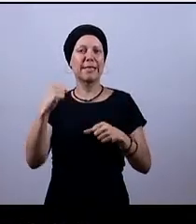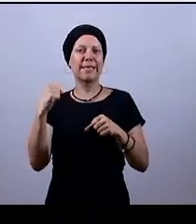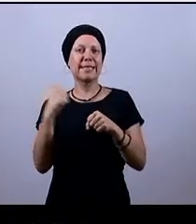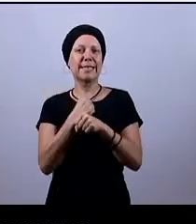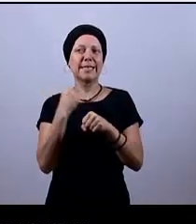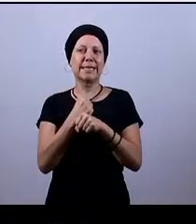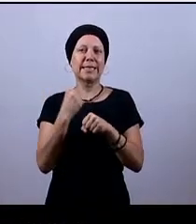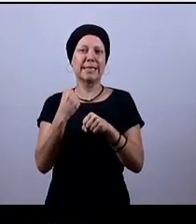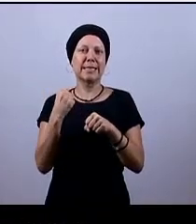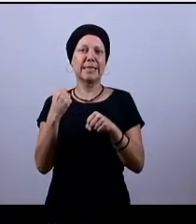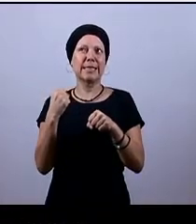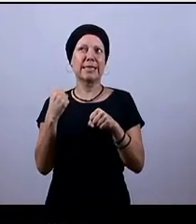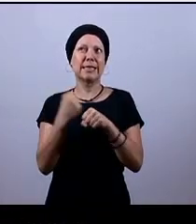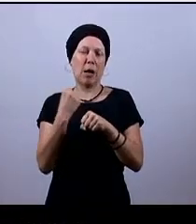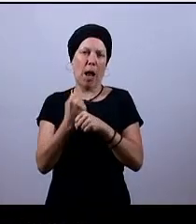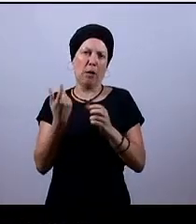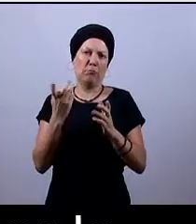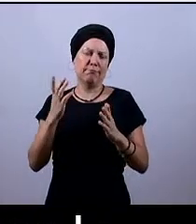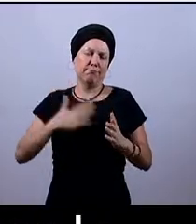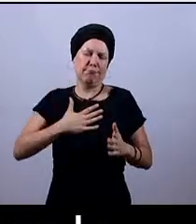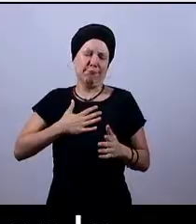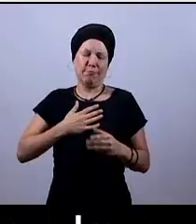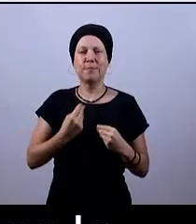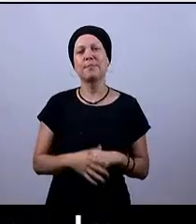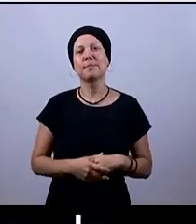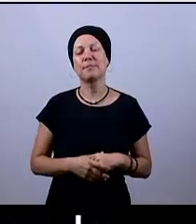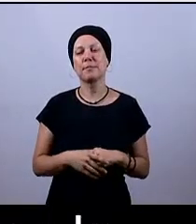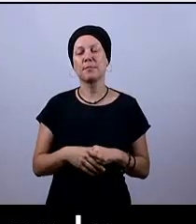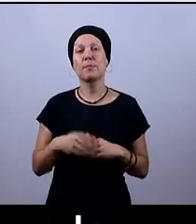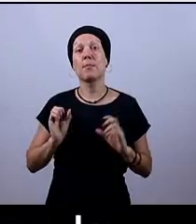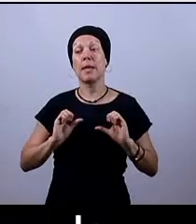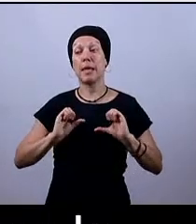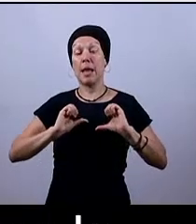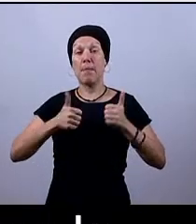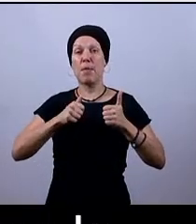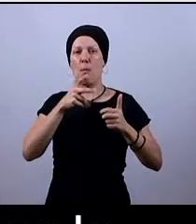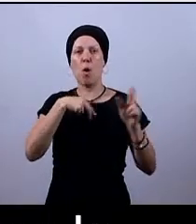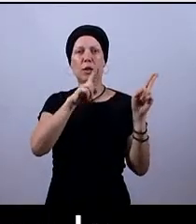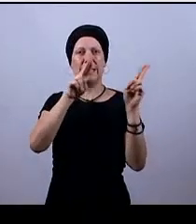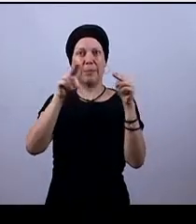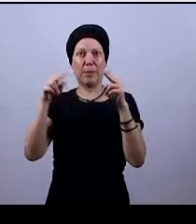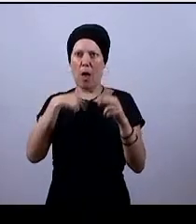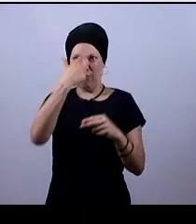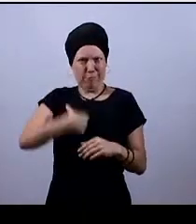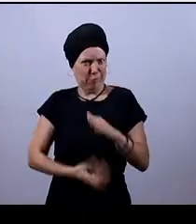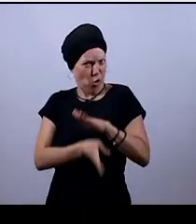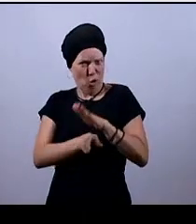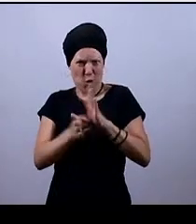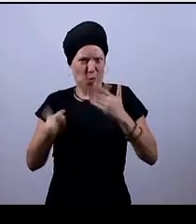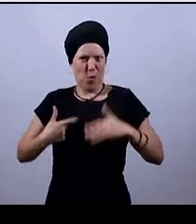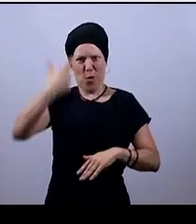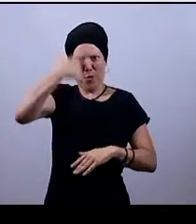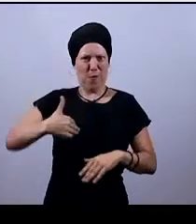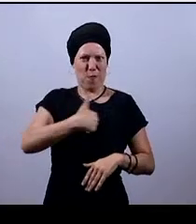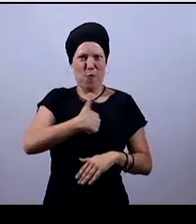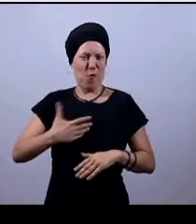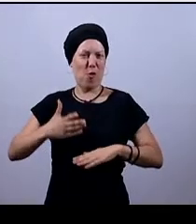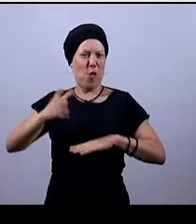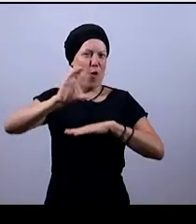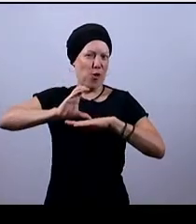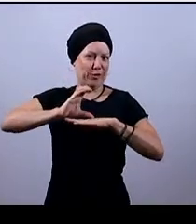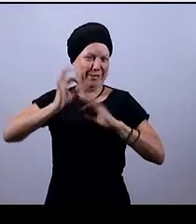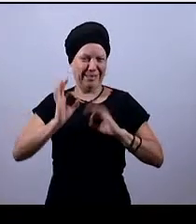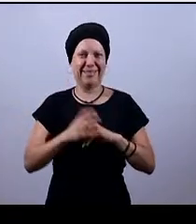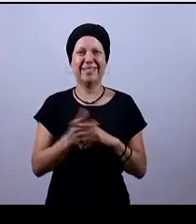menos muy satisfactorio. Y comienzo con los asuntos, porque no dejarán de verme, sigo siendo la consejera y me seguirán viendo en